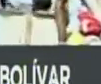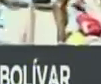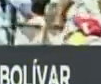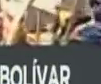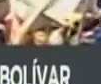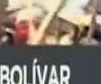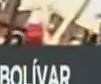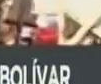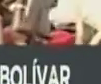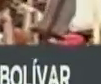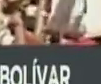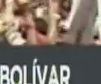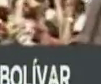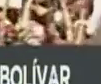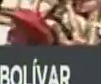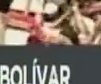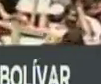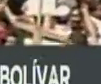Bolívar?